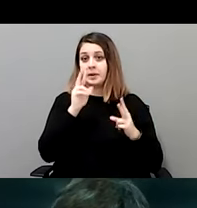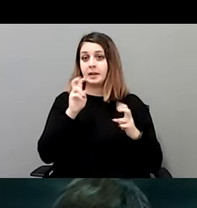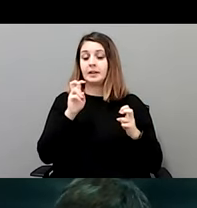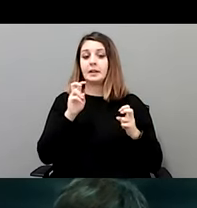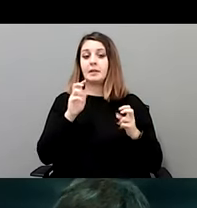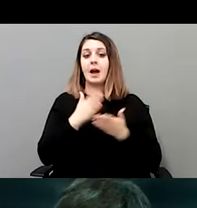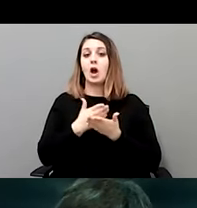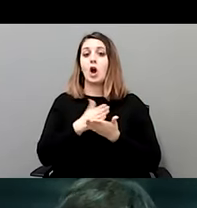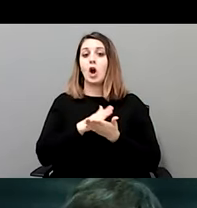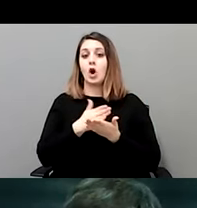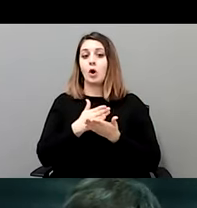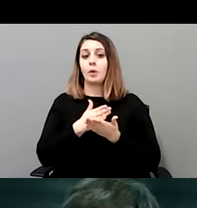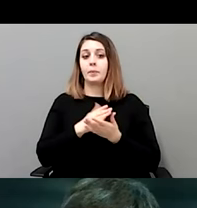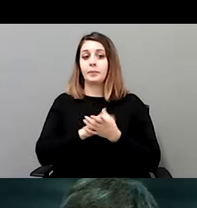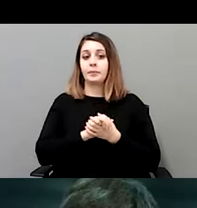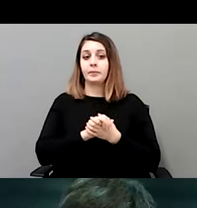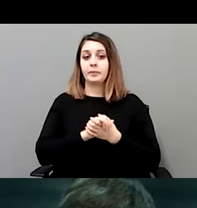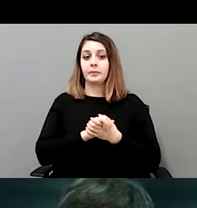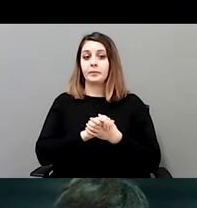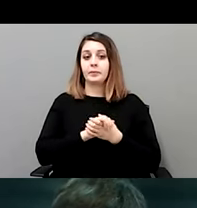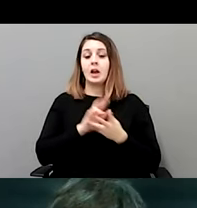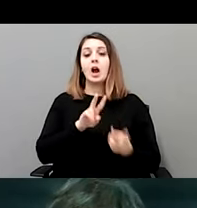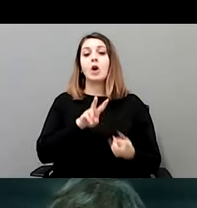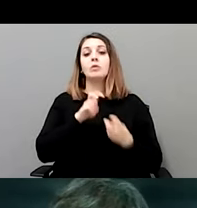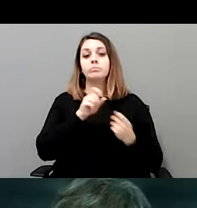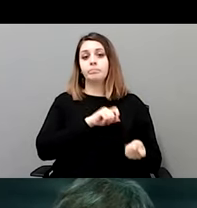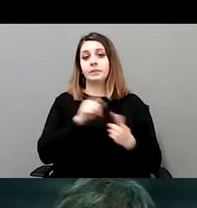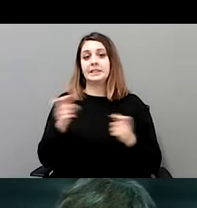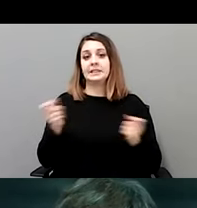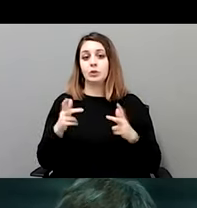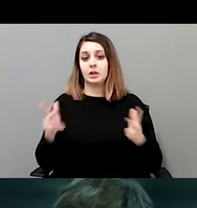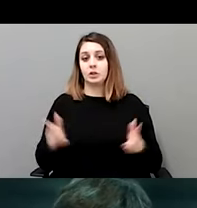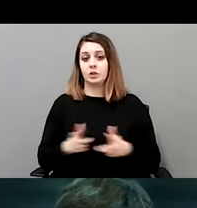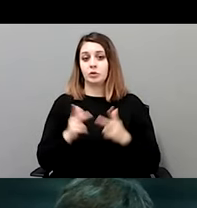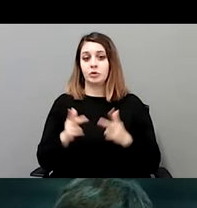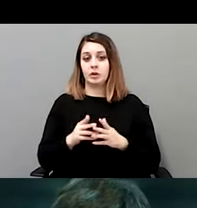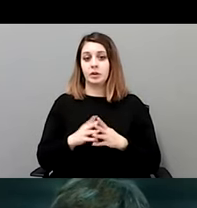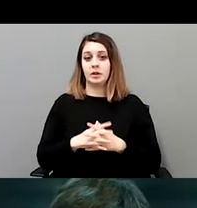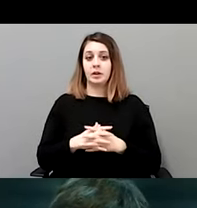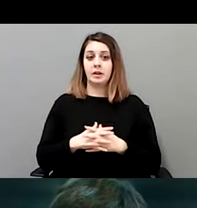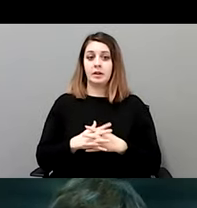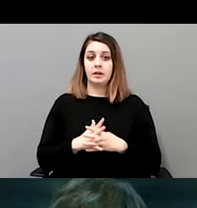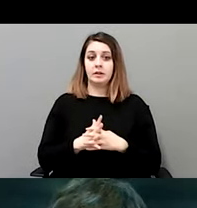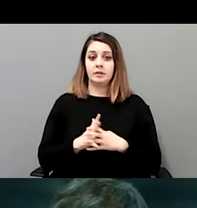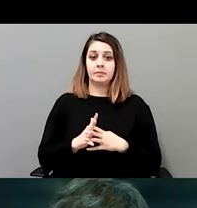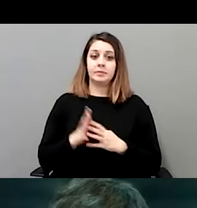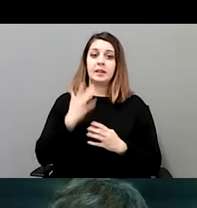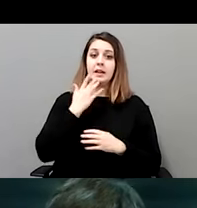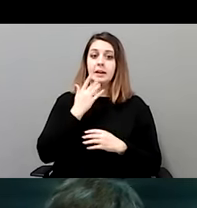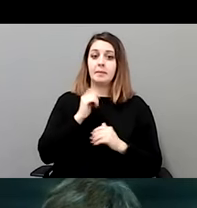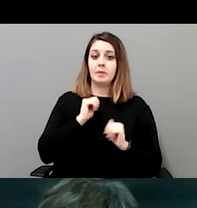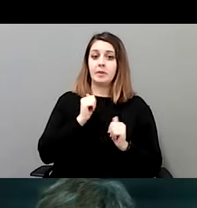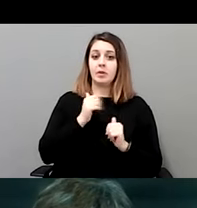cotización a la seguridad social. Si la persona empezó con una tarifa plana de 50